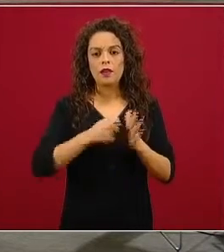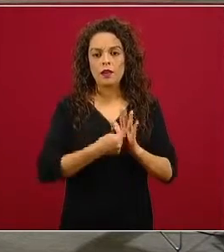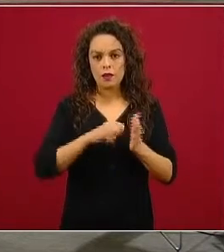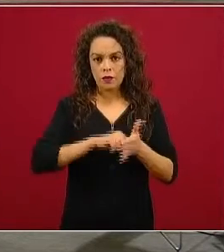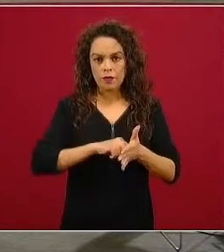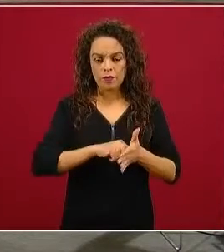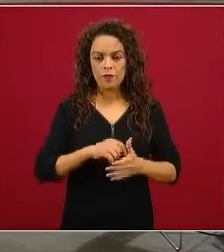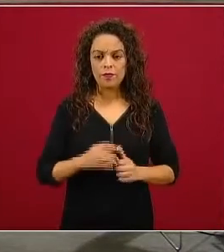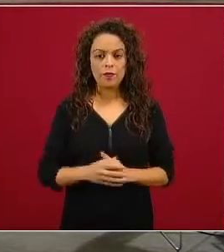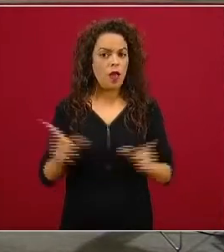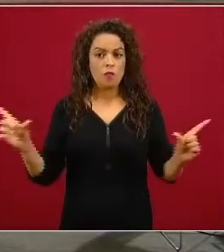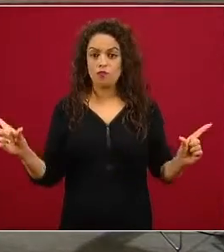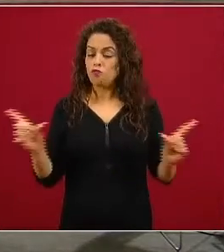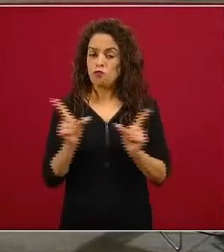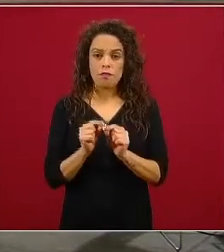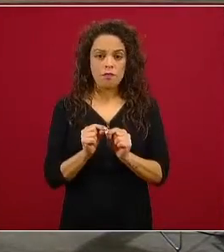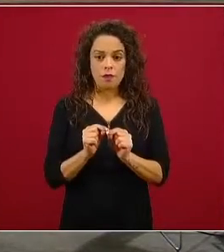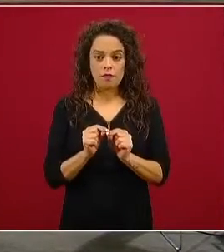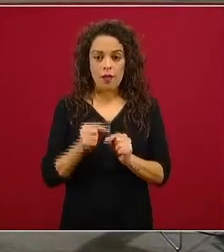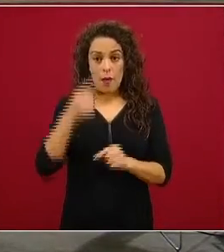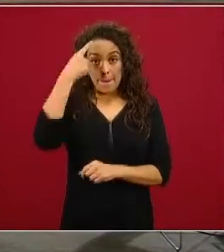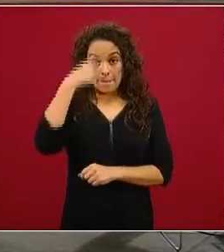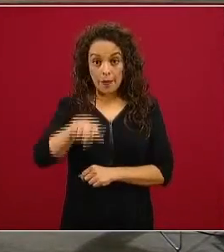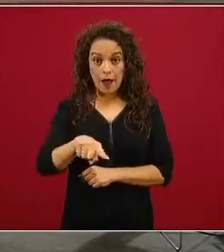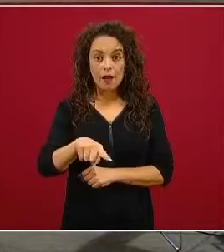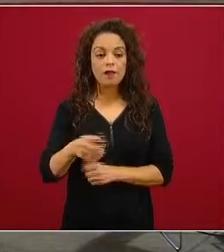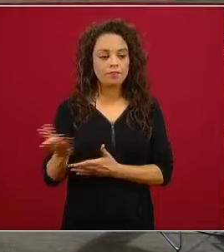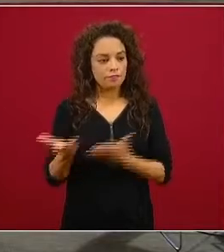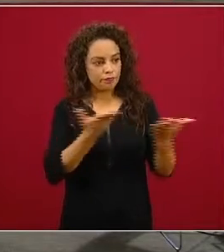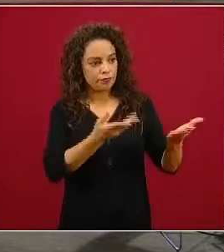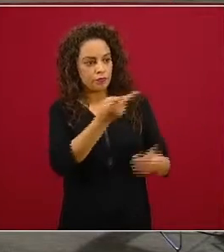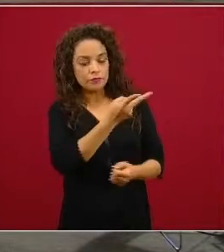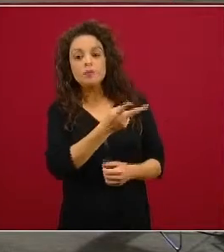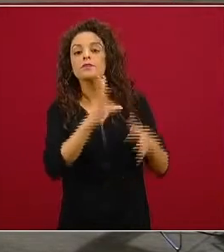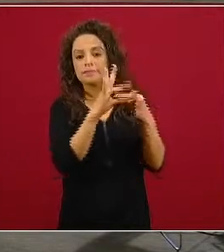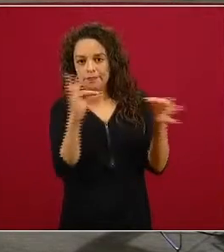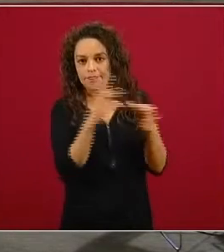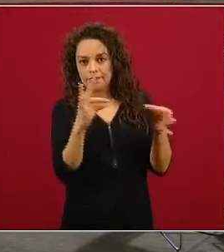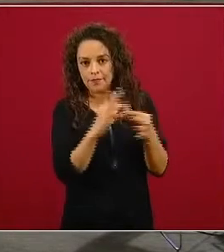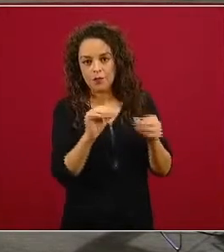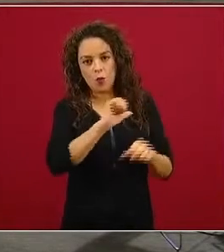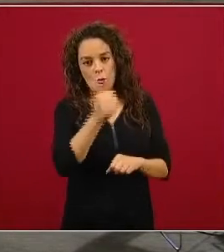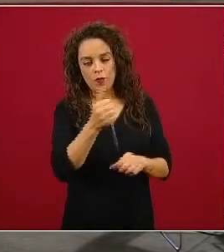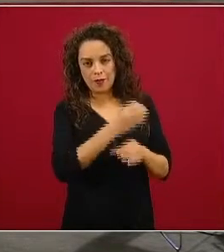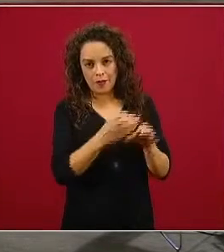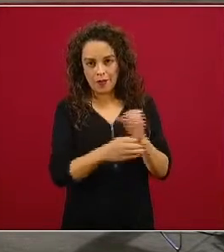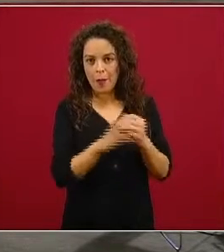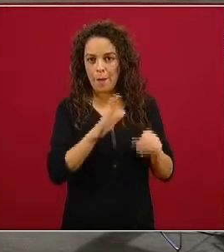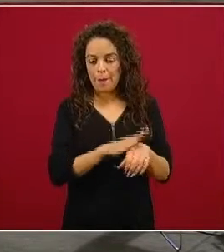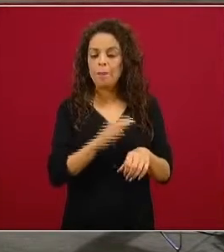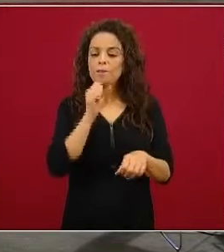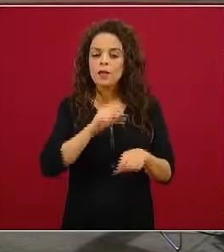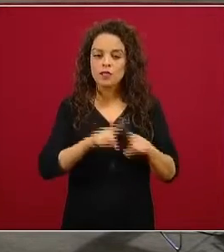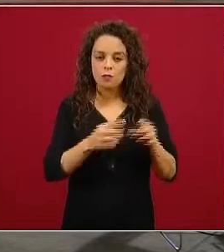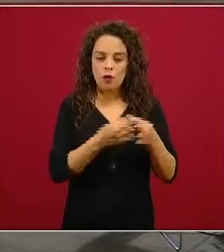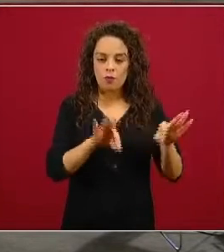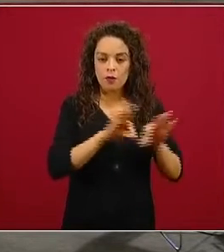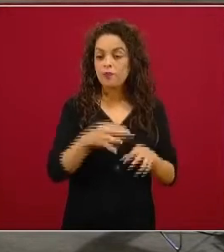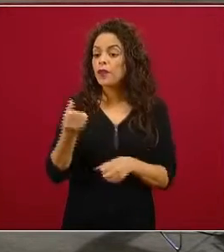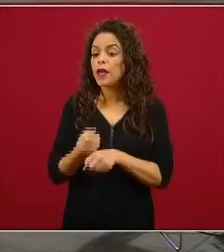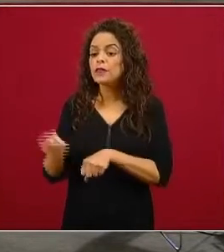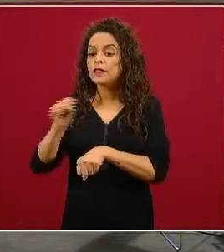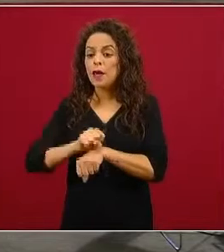en qué consiste esta campaña, Verificado, cuál es su propósito, cuáles son las intervenciones que involucra. Vamos a pasar